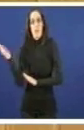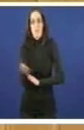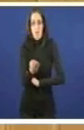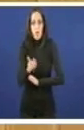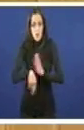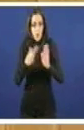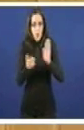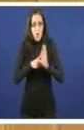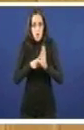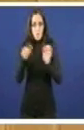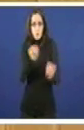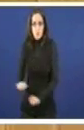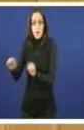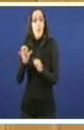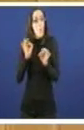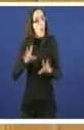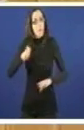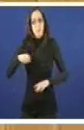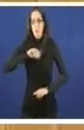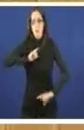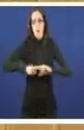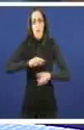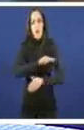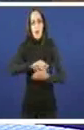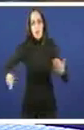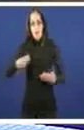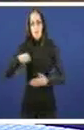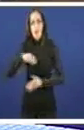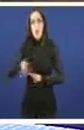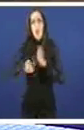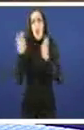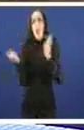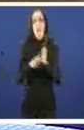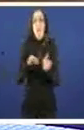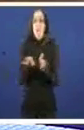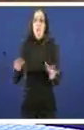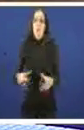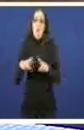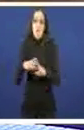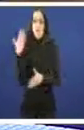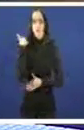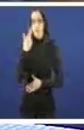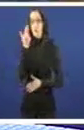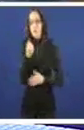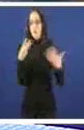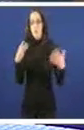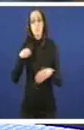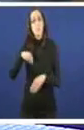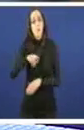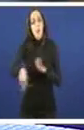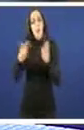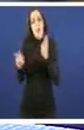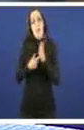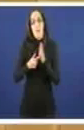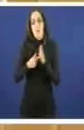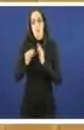amparada a xunta de Galicia por unha lei a lei de servizos sociais do ano 2008 que é unha lei do goberno